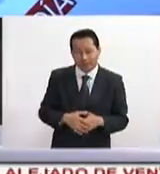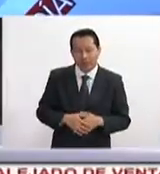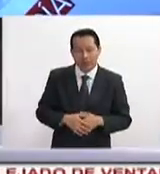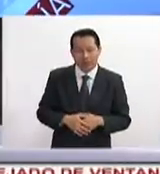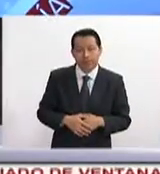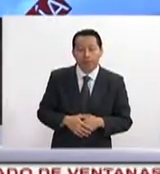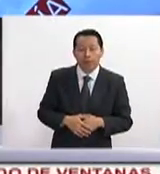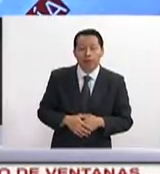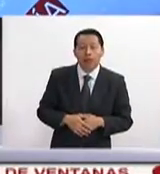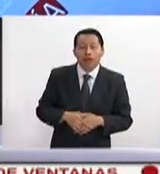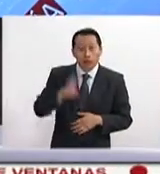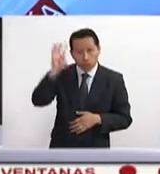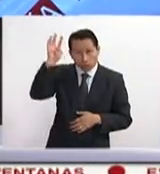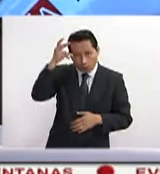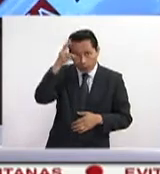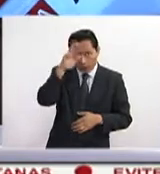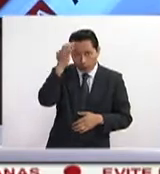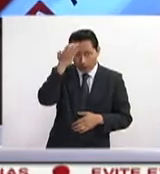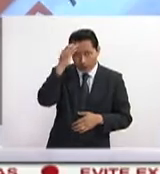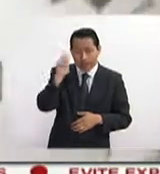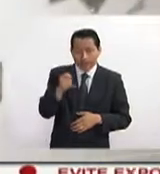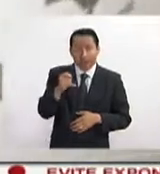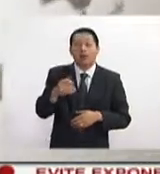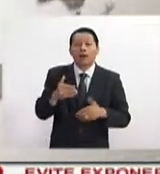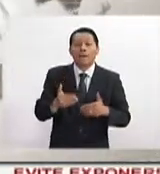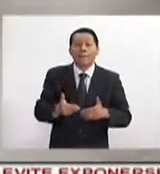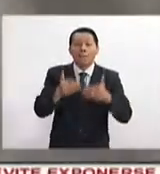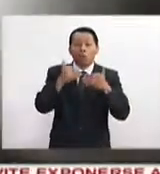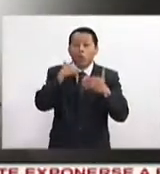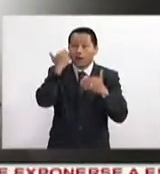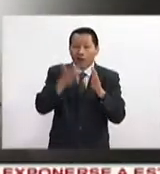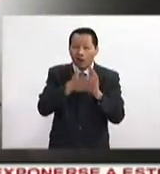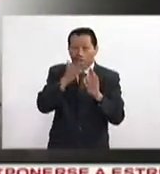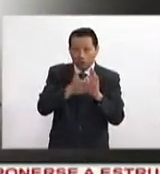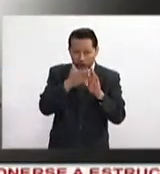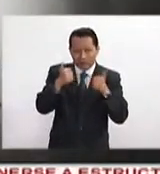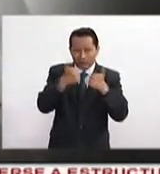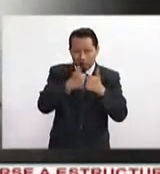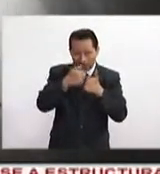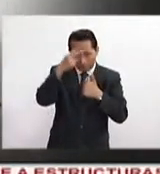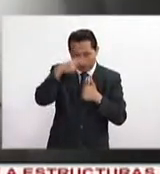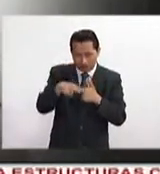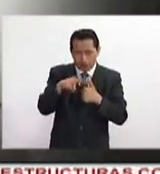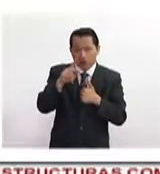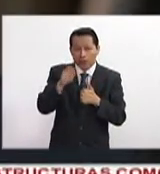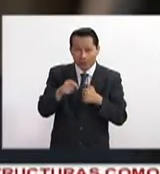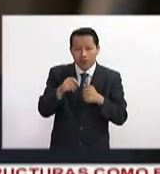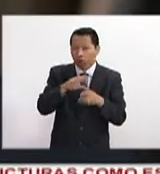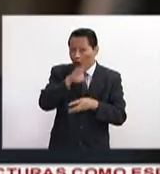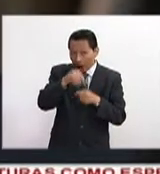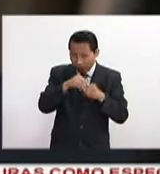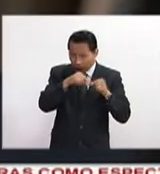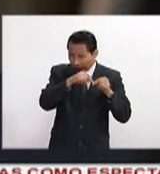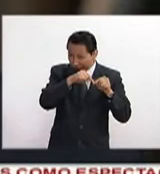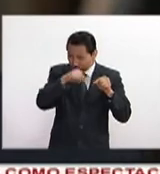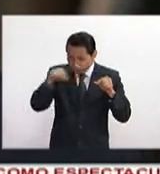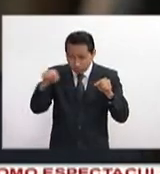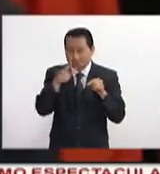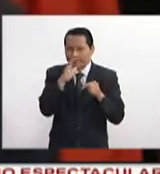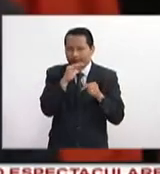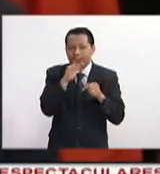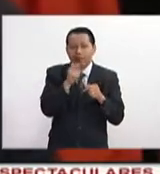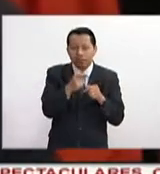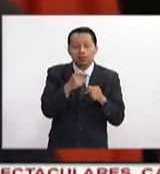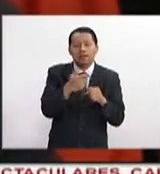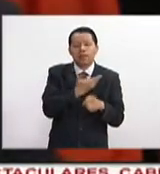Y Donald Trump reconoció que el muro que quiere construir en la frontera con México no se extenderá de costa a costa. El presidente señaló que